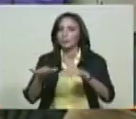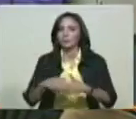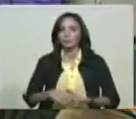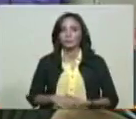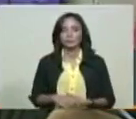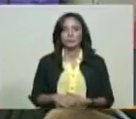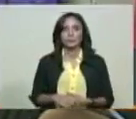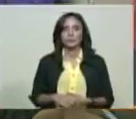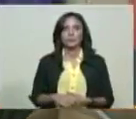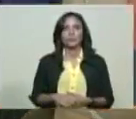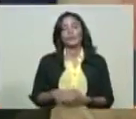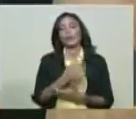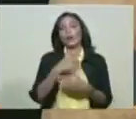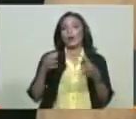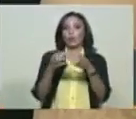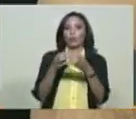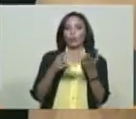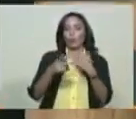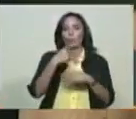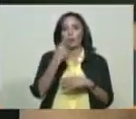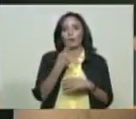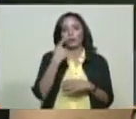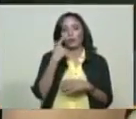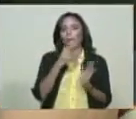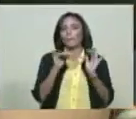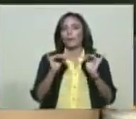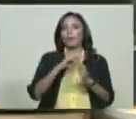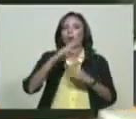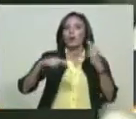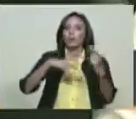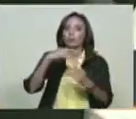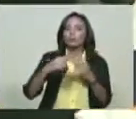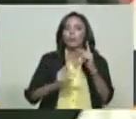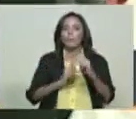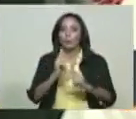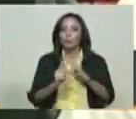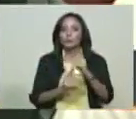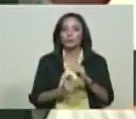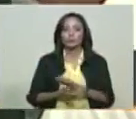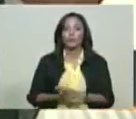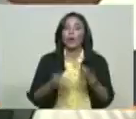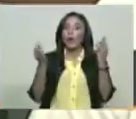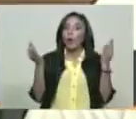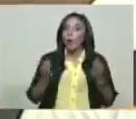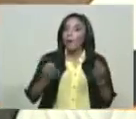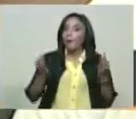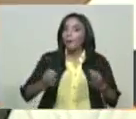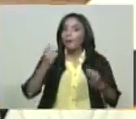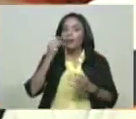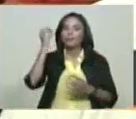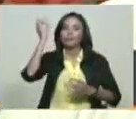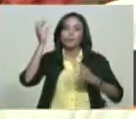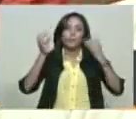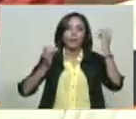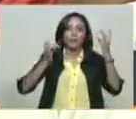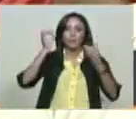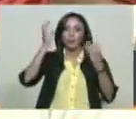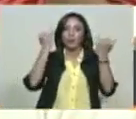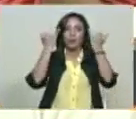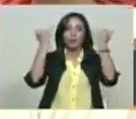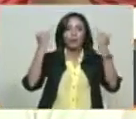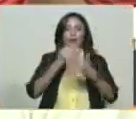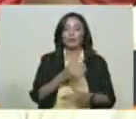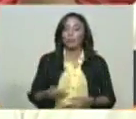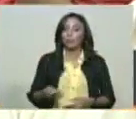como vanguardia política del proceso revolucionario original y creativo muy importante